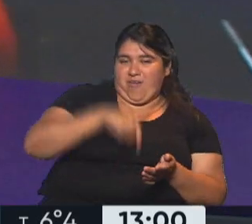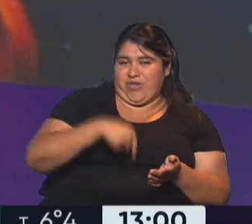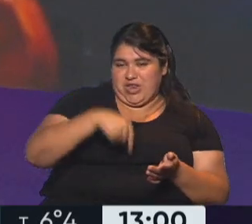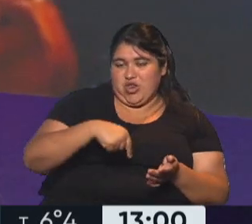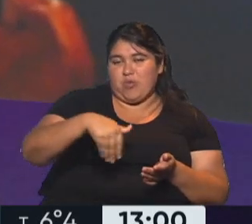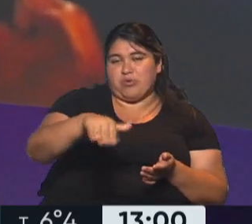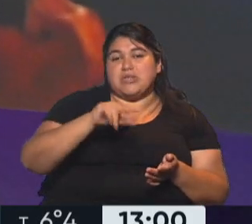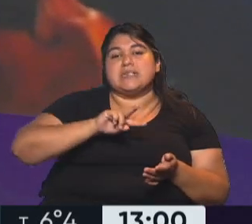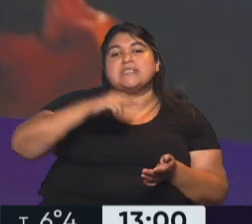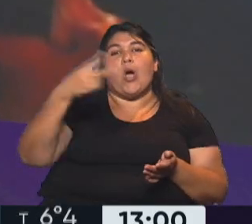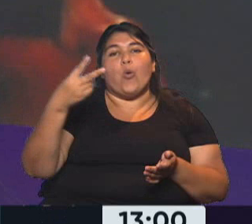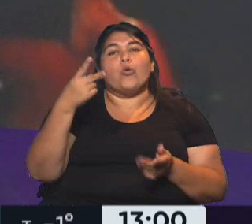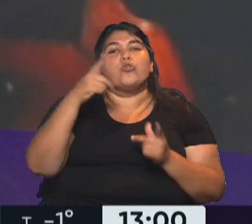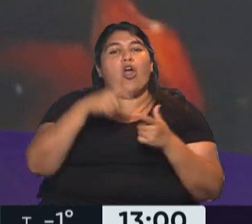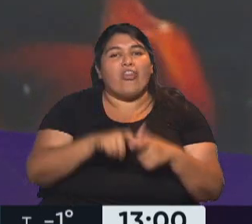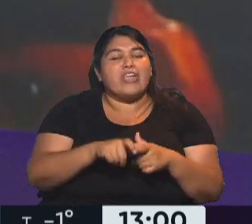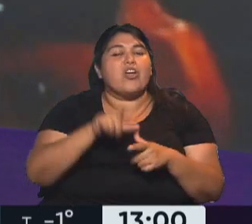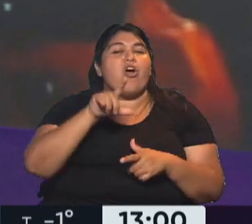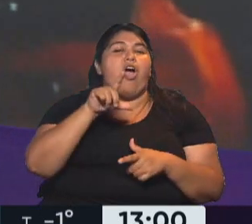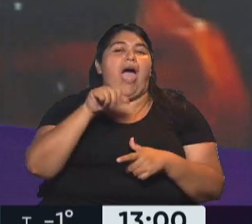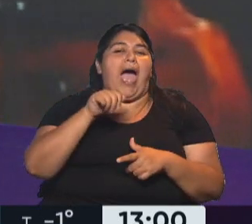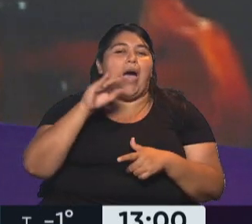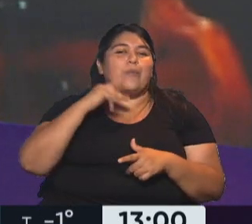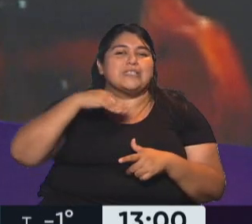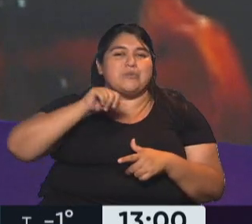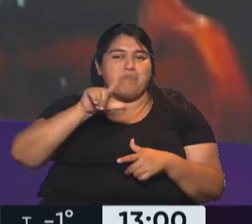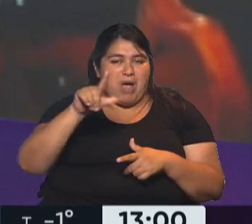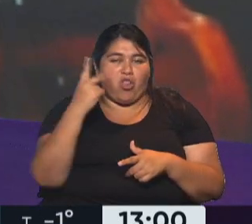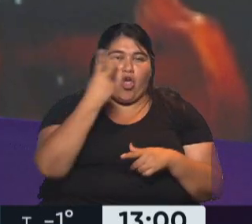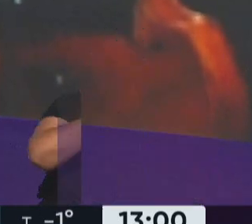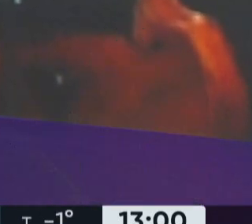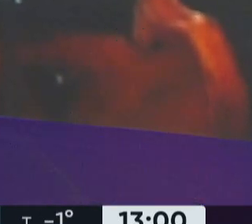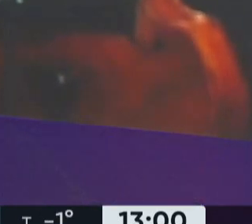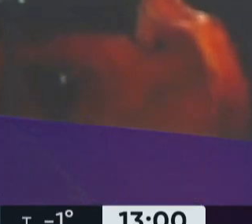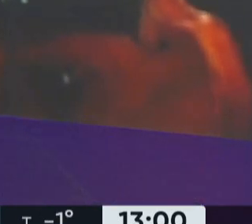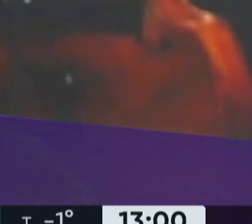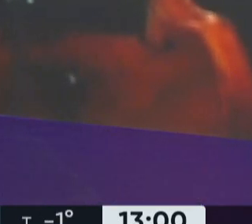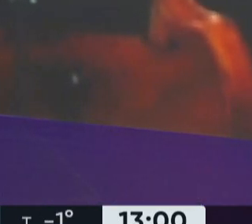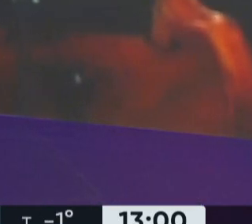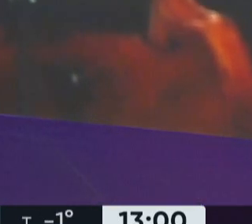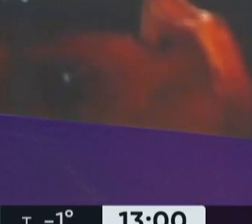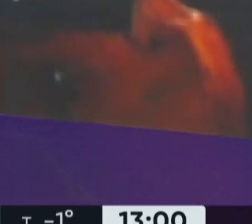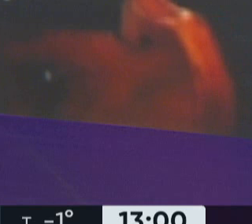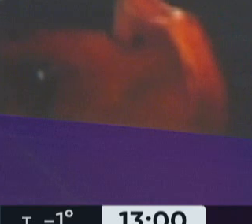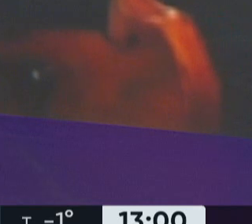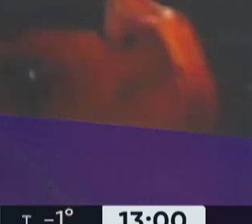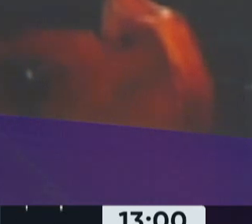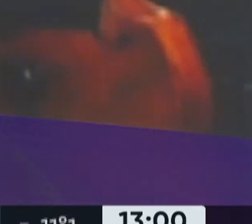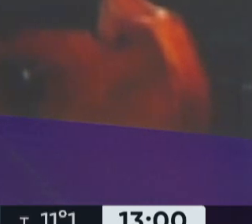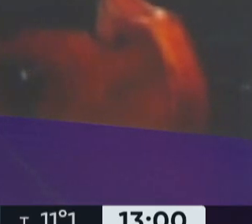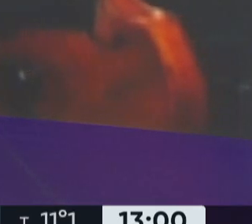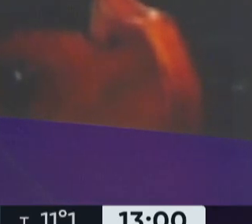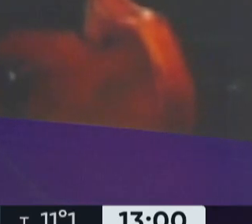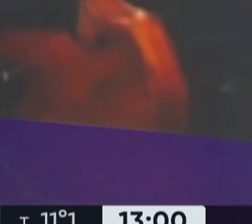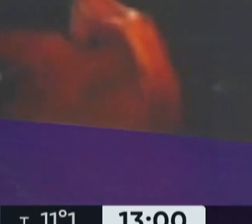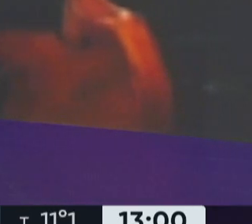su segundo y nuevo disco, se llama Lo Abismal el Agua. Lo va a hacer en dos shows, uno pasado mañana jueves en Telonius y el otro será